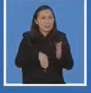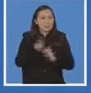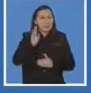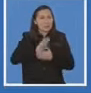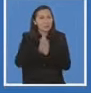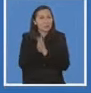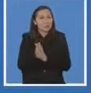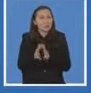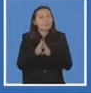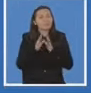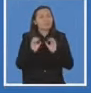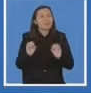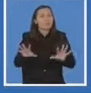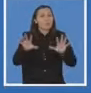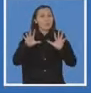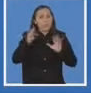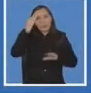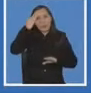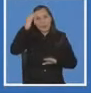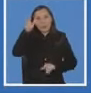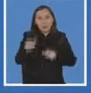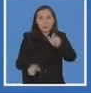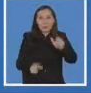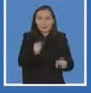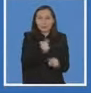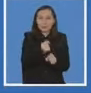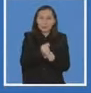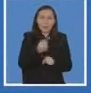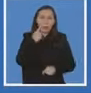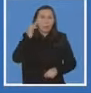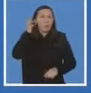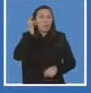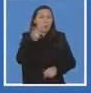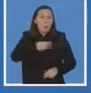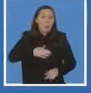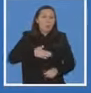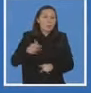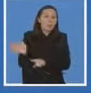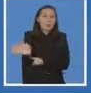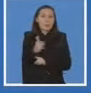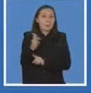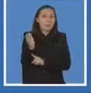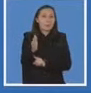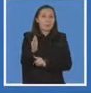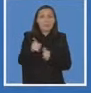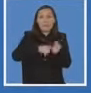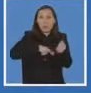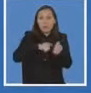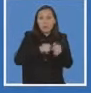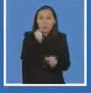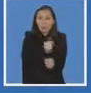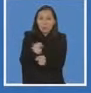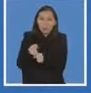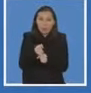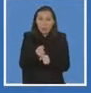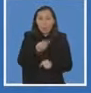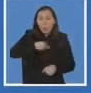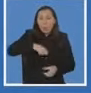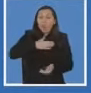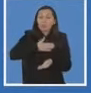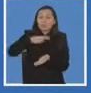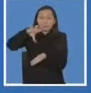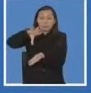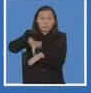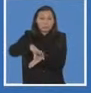las cosas es un gran día para los trabajadores y trabajadoras de nuestra patria, para las familias trabajadoras de nuestra patria, porque